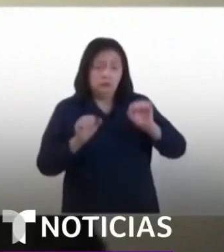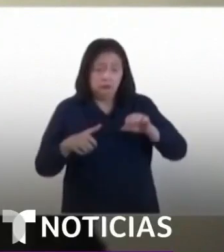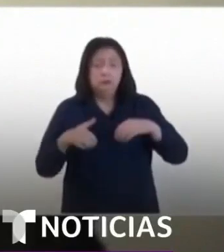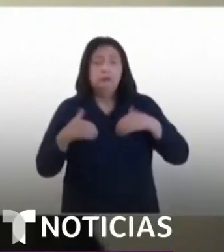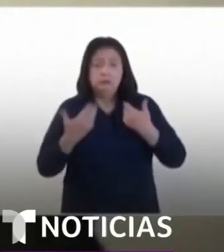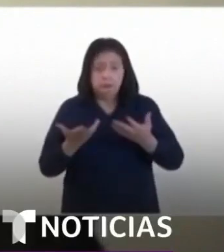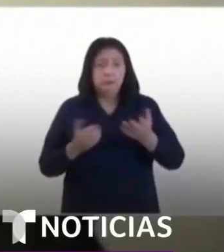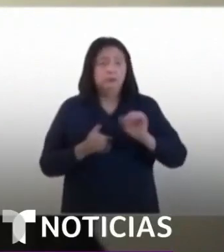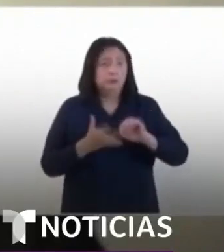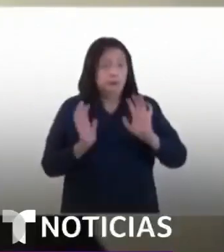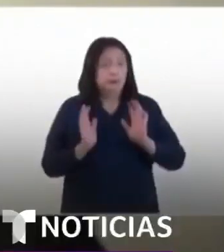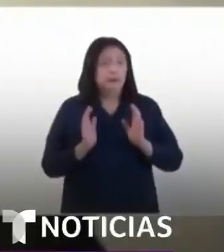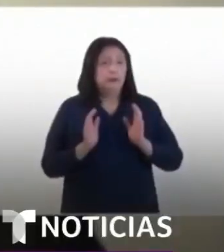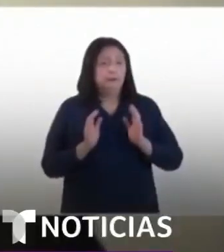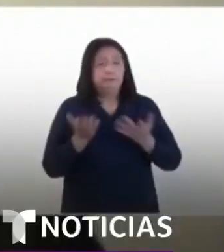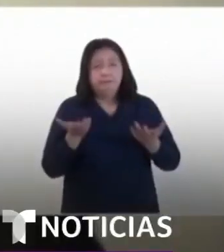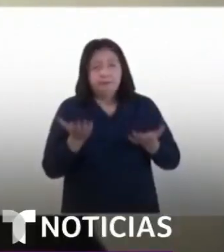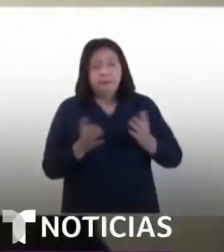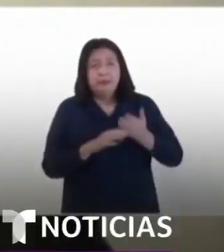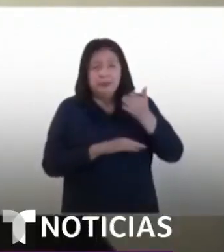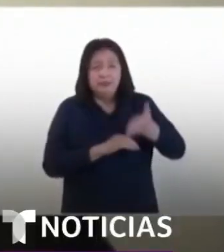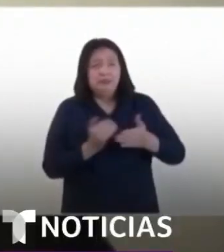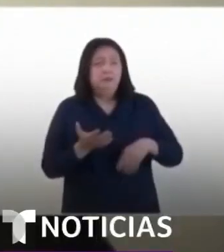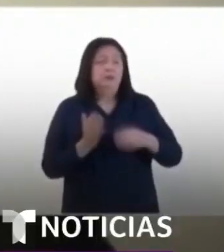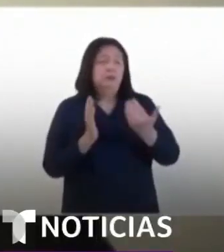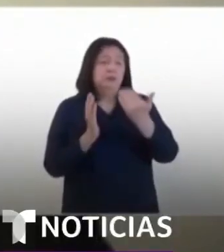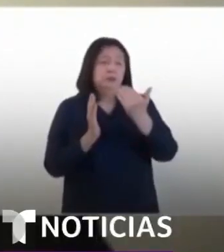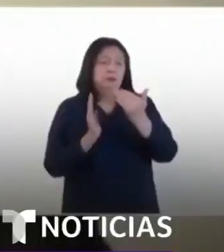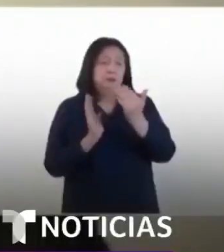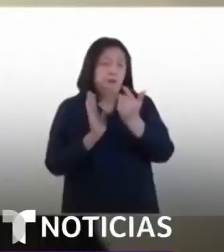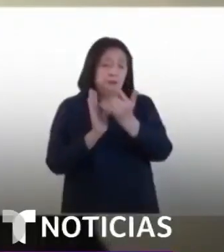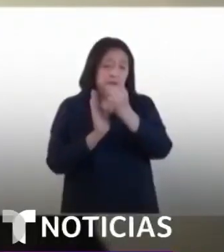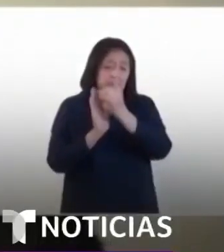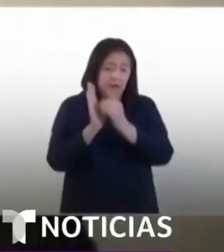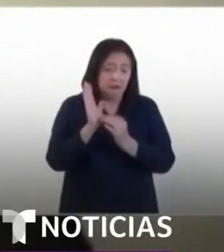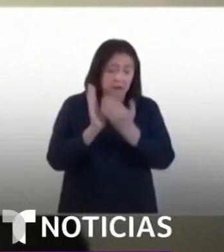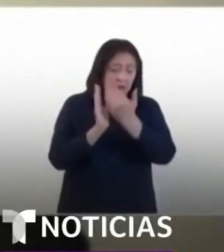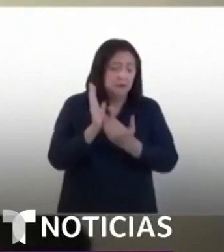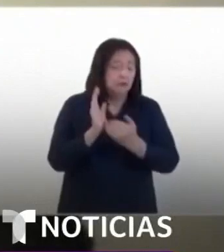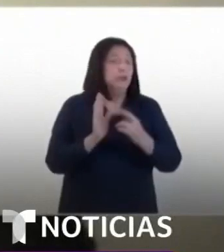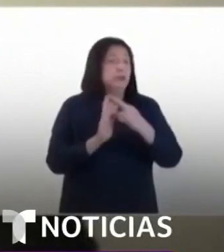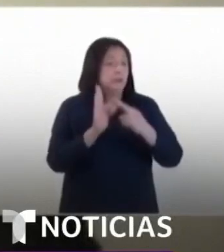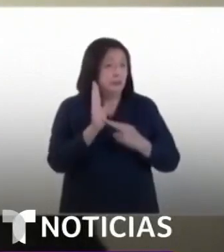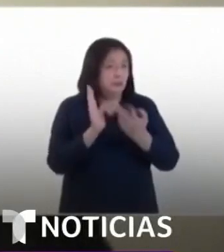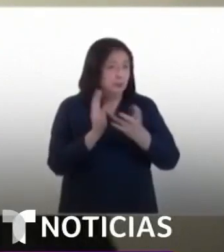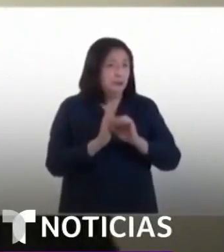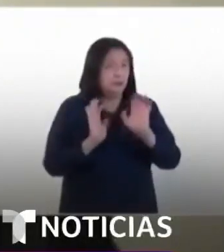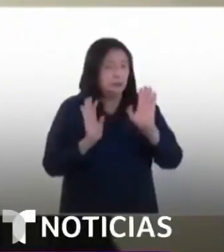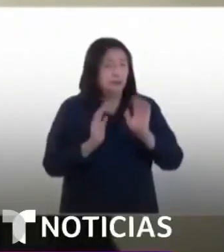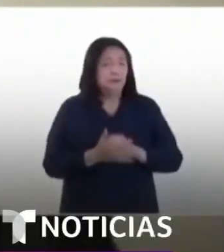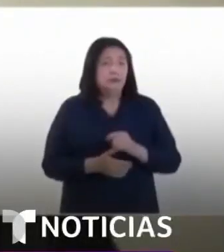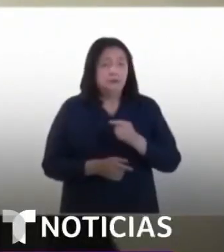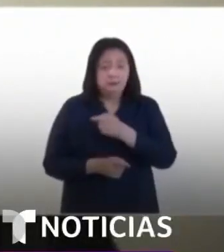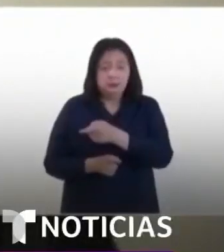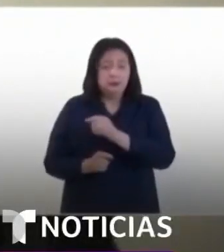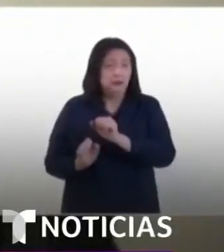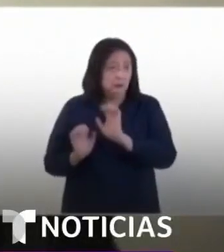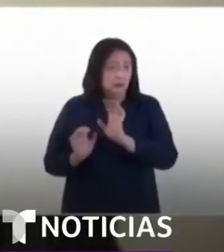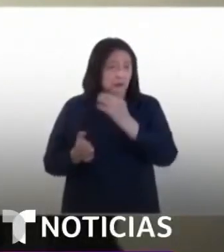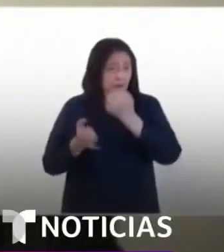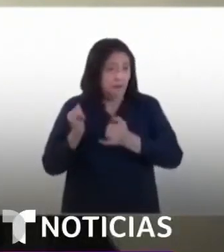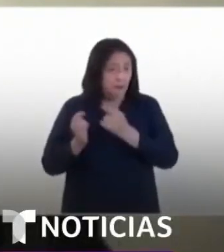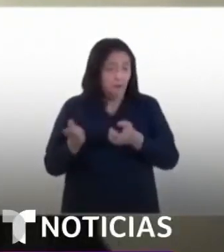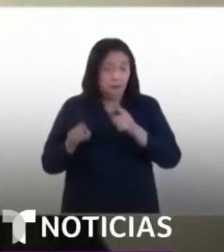de una directiva, regular, reglamentar el caso para que